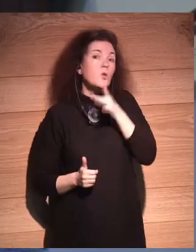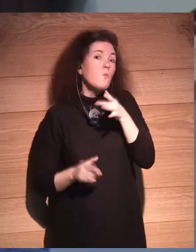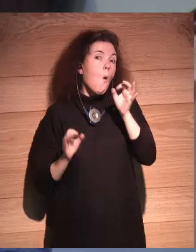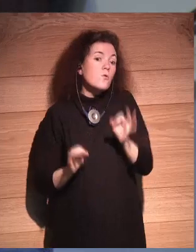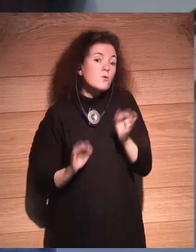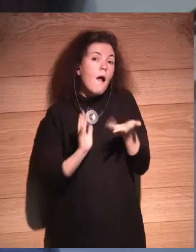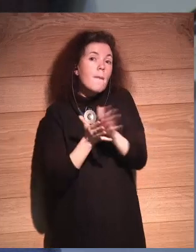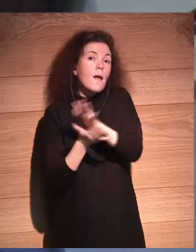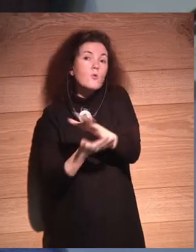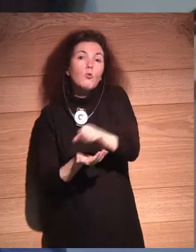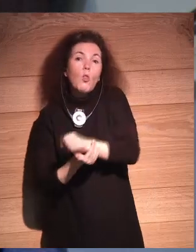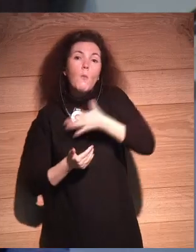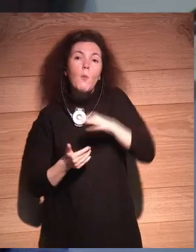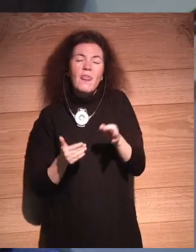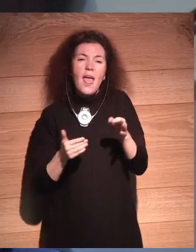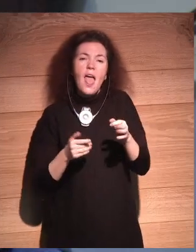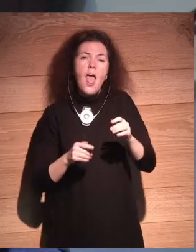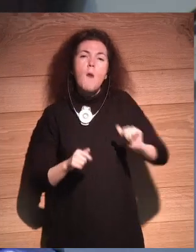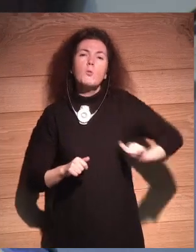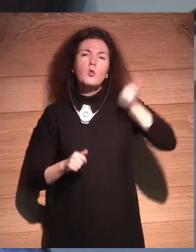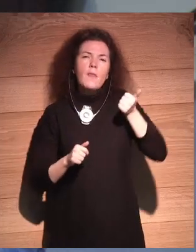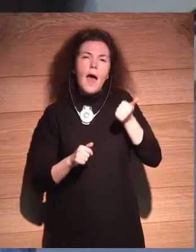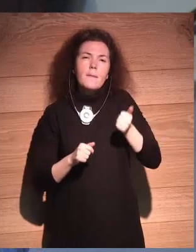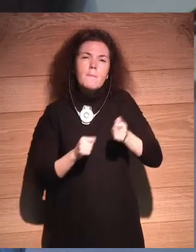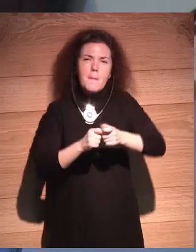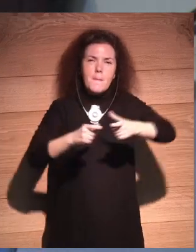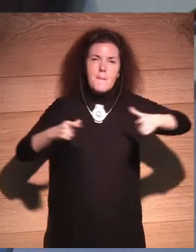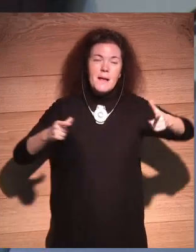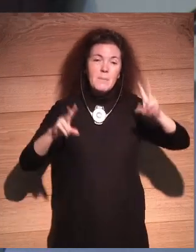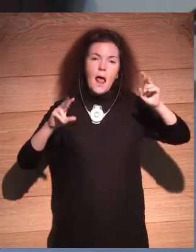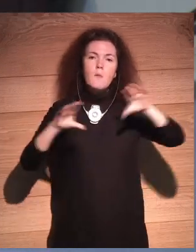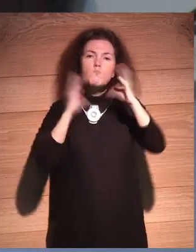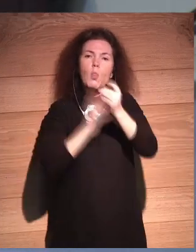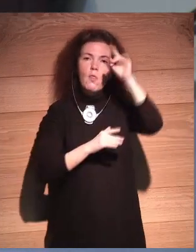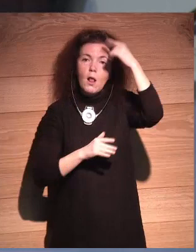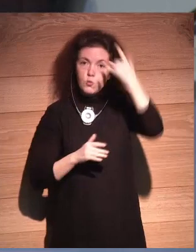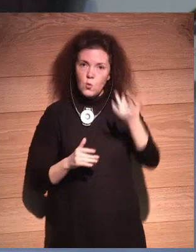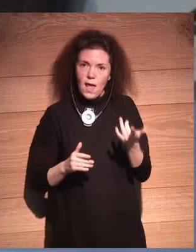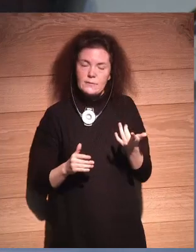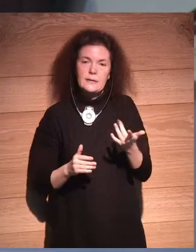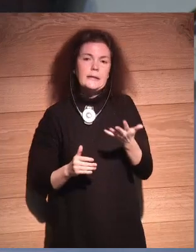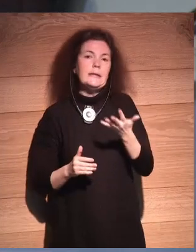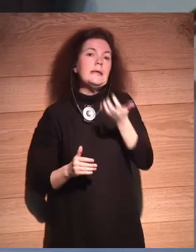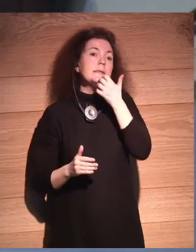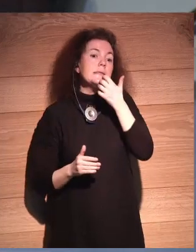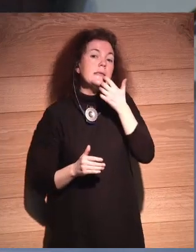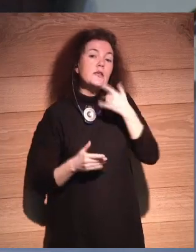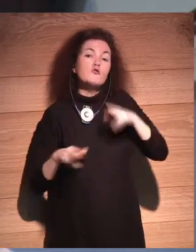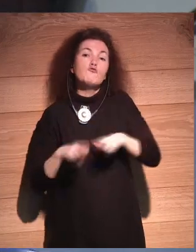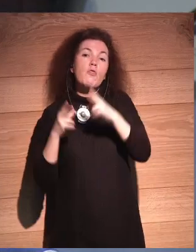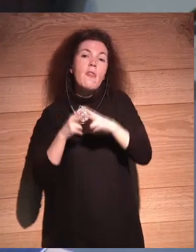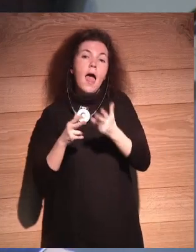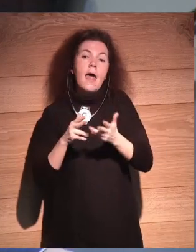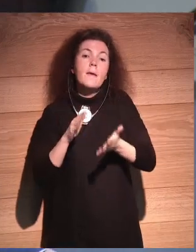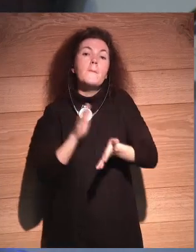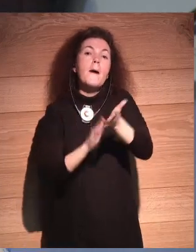estos cambios pueden abrir una ventana de oportunidad para el mundo de la cultura. Si cada vez vamos a una sociedad en la